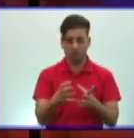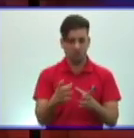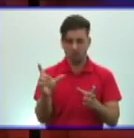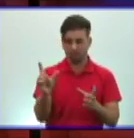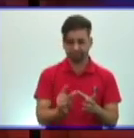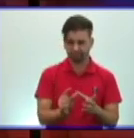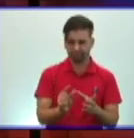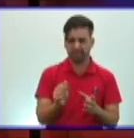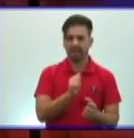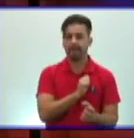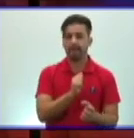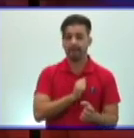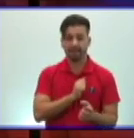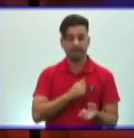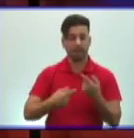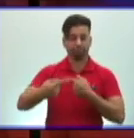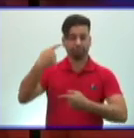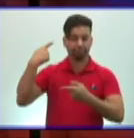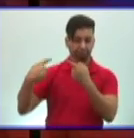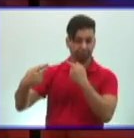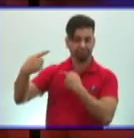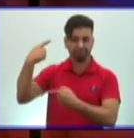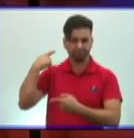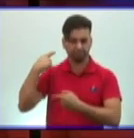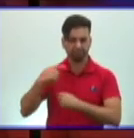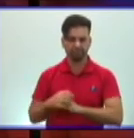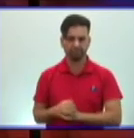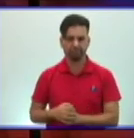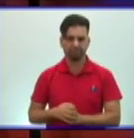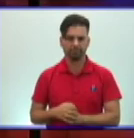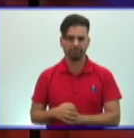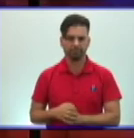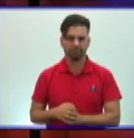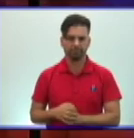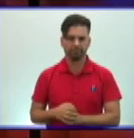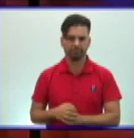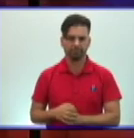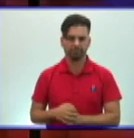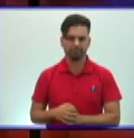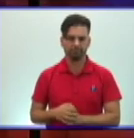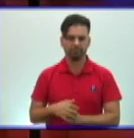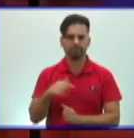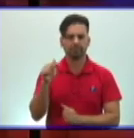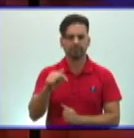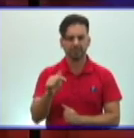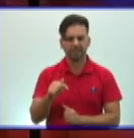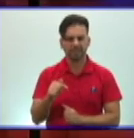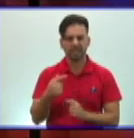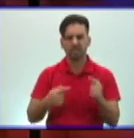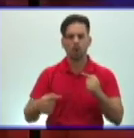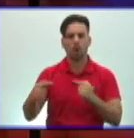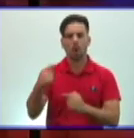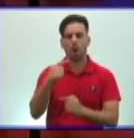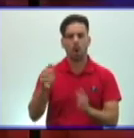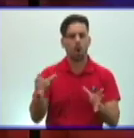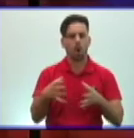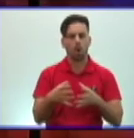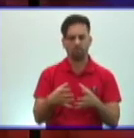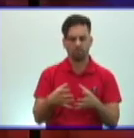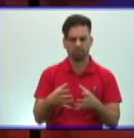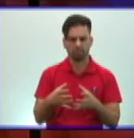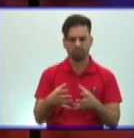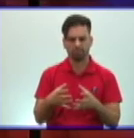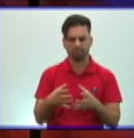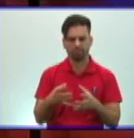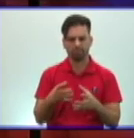desde posiciones reaccionarias, instrumentando un sistema en este sentido. Y esas son las dos posiciones. De un lado, los